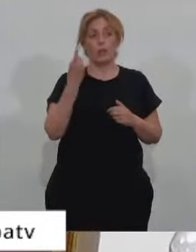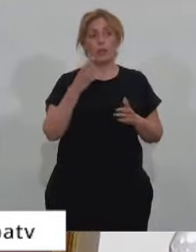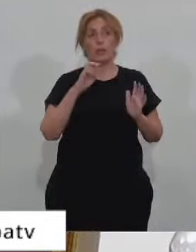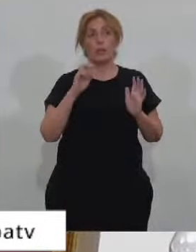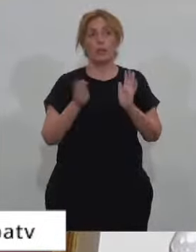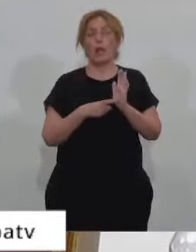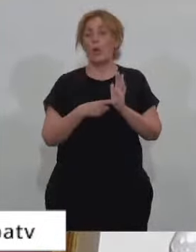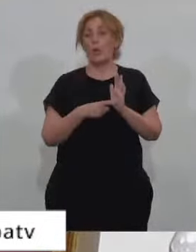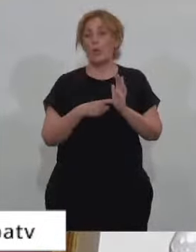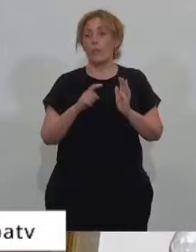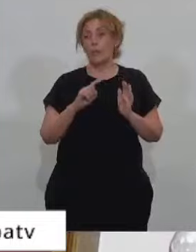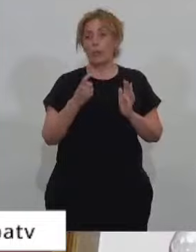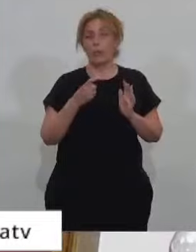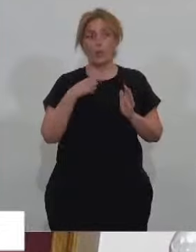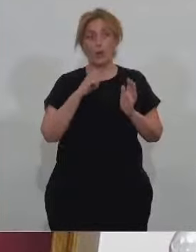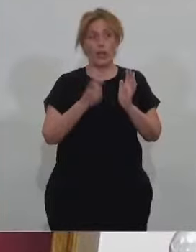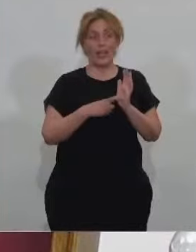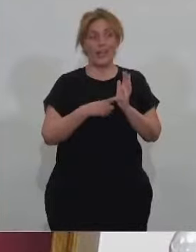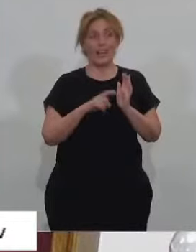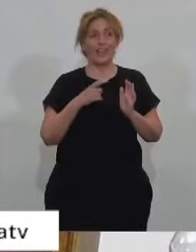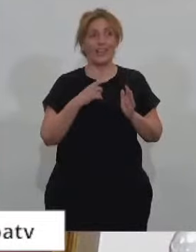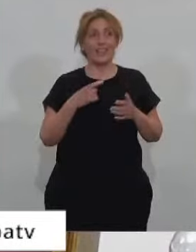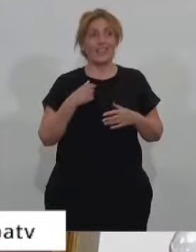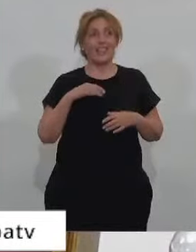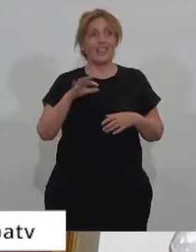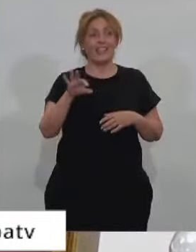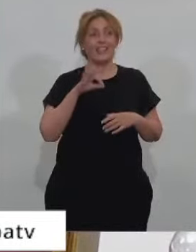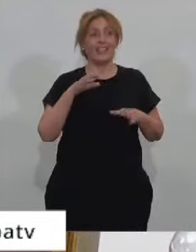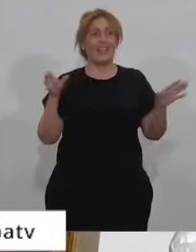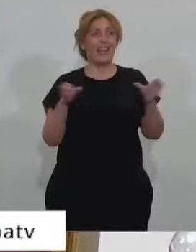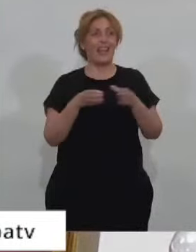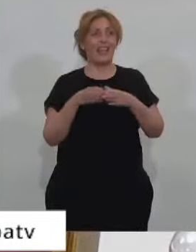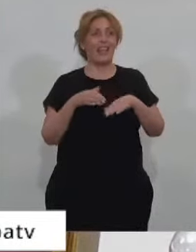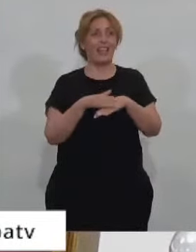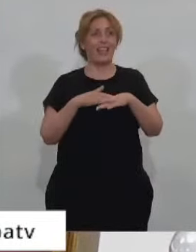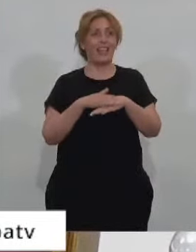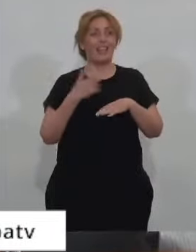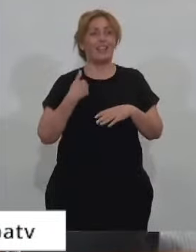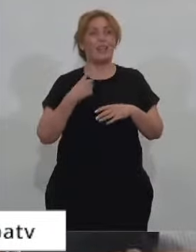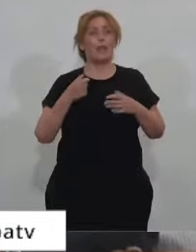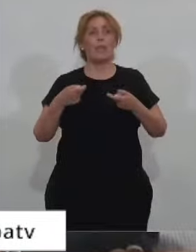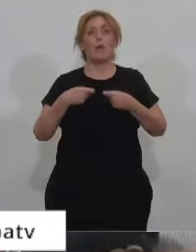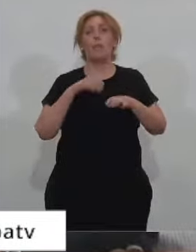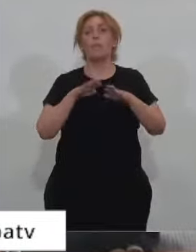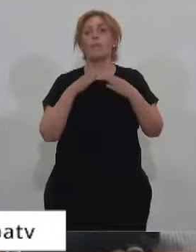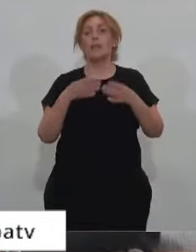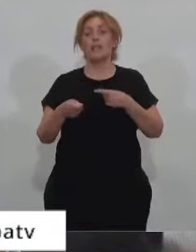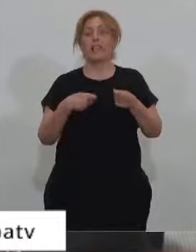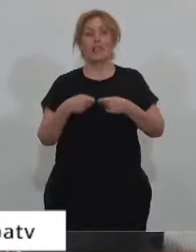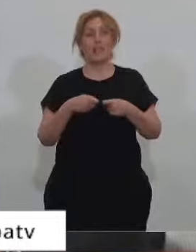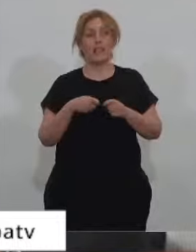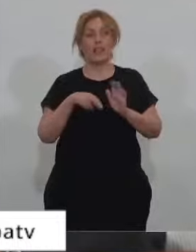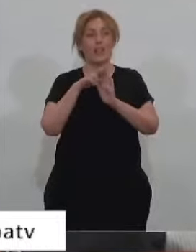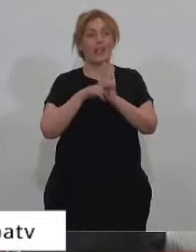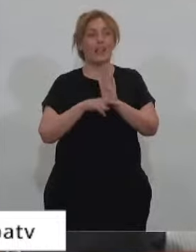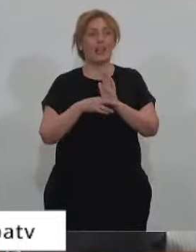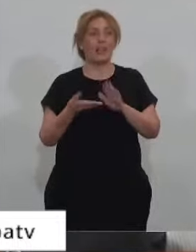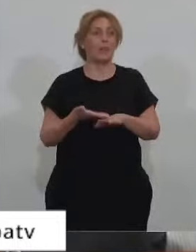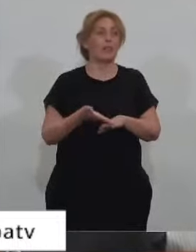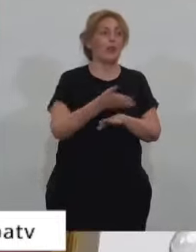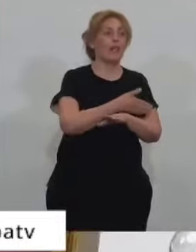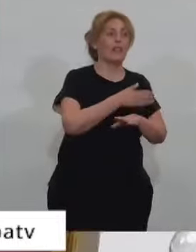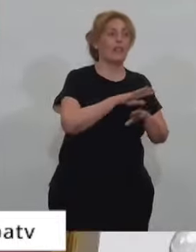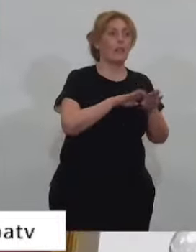equipo de gobierno sin pasar por mesa de negociación. Por lo tanto, el reglamento tiene que ir a mesa de negociación. Y con el reglamento llevo negociando con los sindicatos desde el